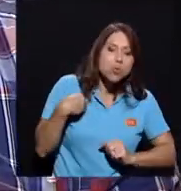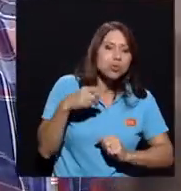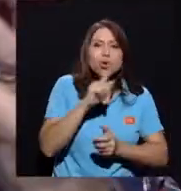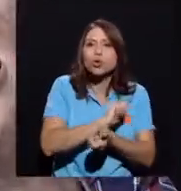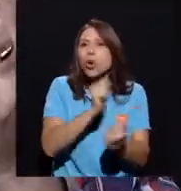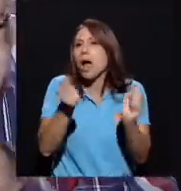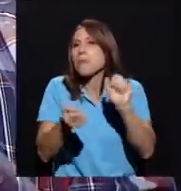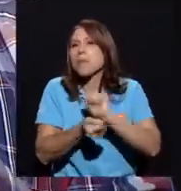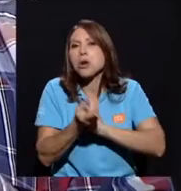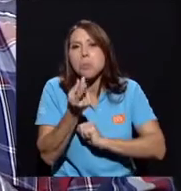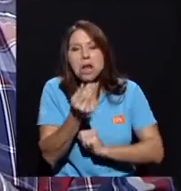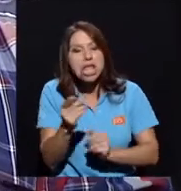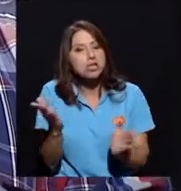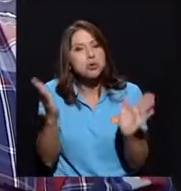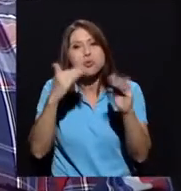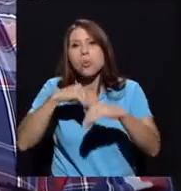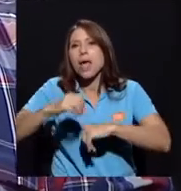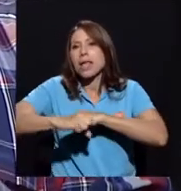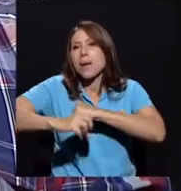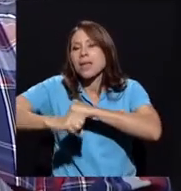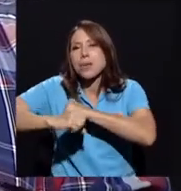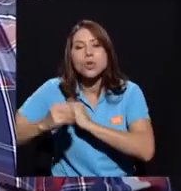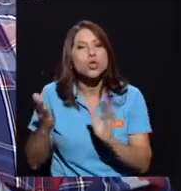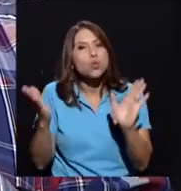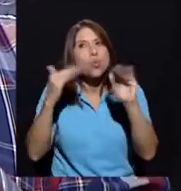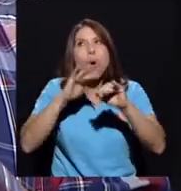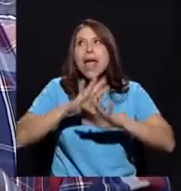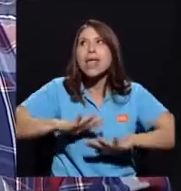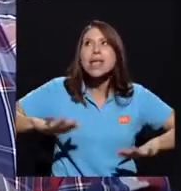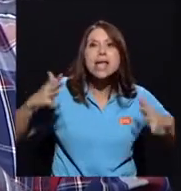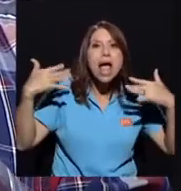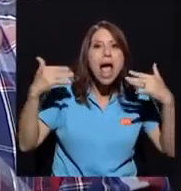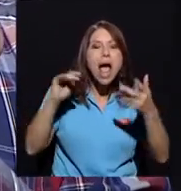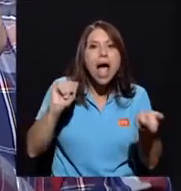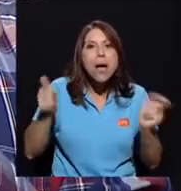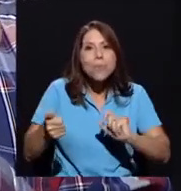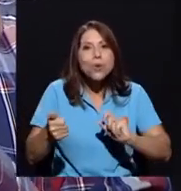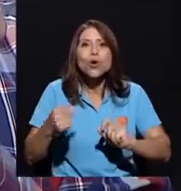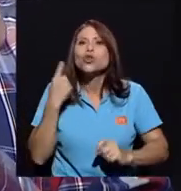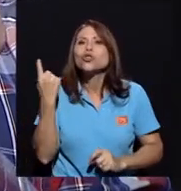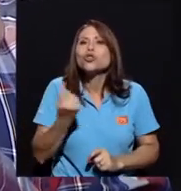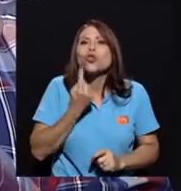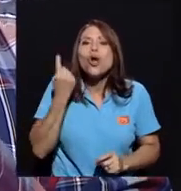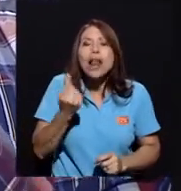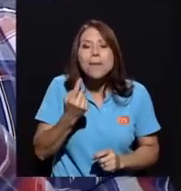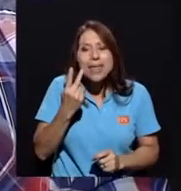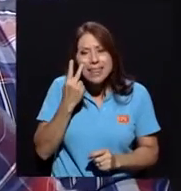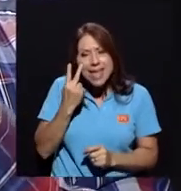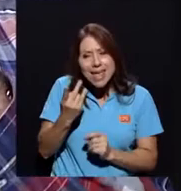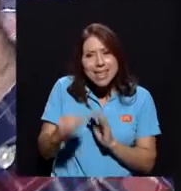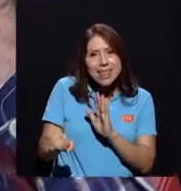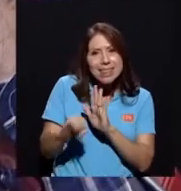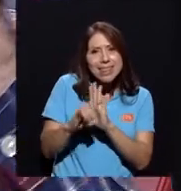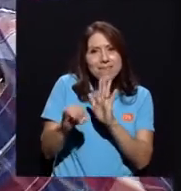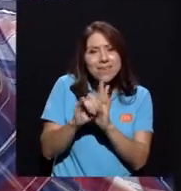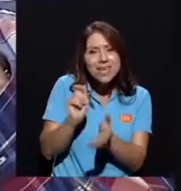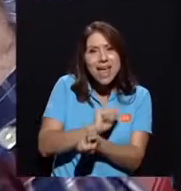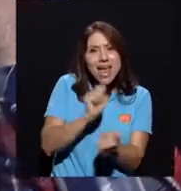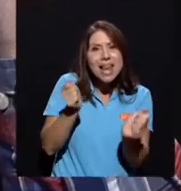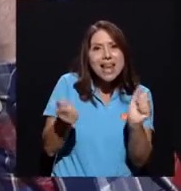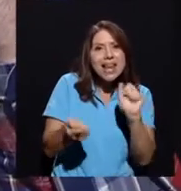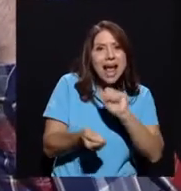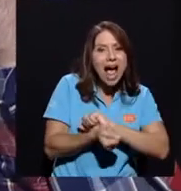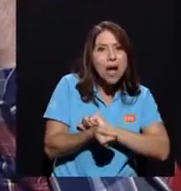cambió el clima es solo identifique el efecto del cambio en el precio sobre la